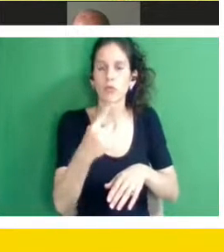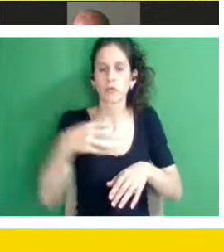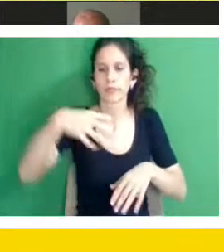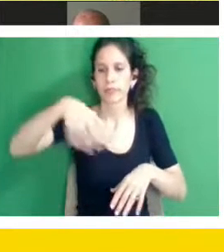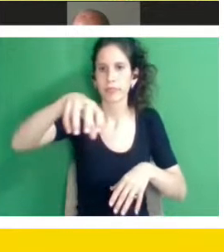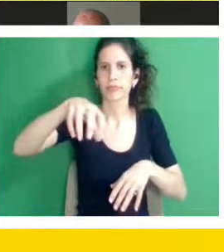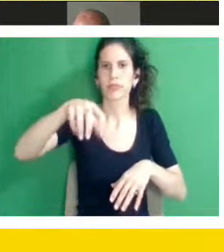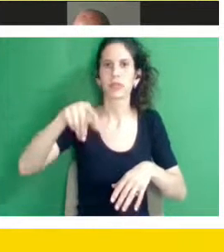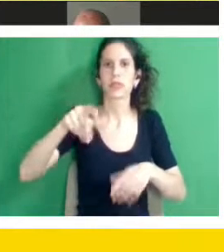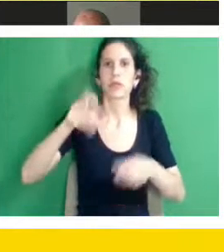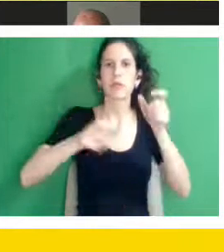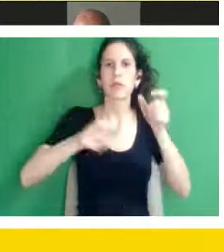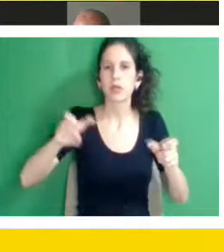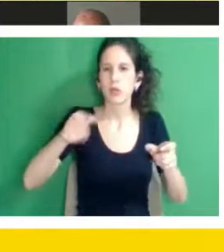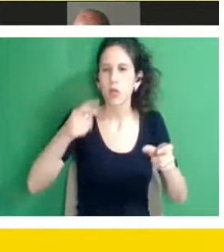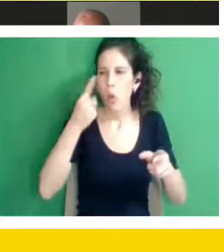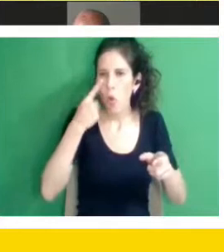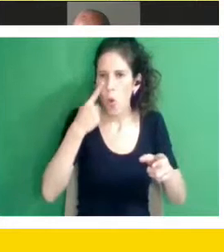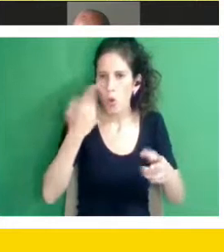somos, dónde estamos.